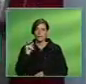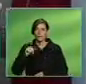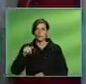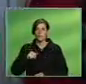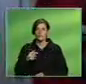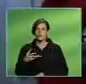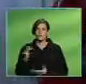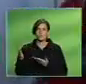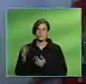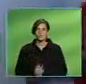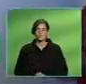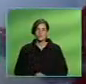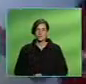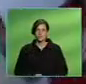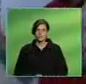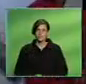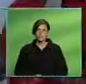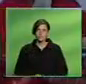recibe.